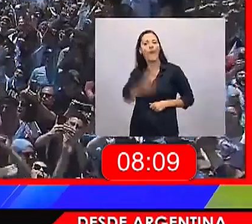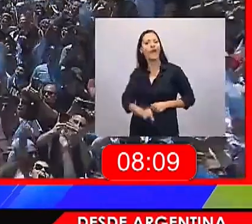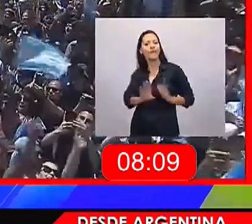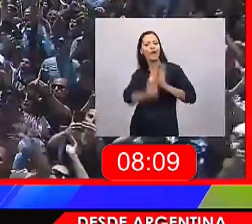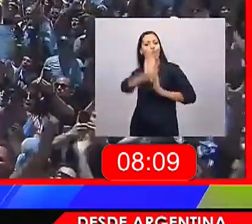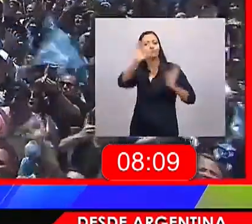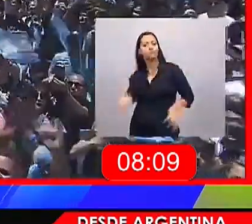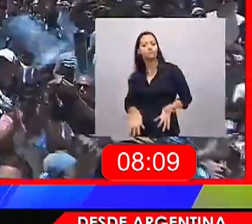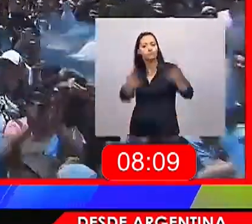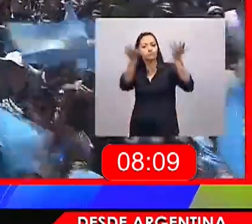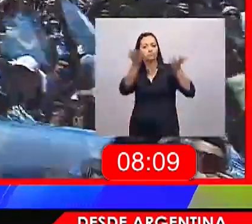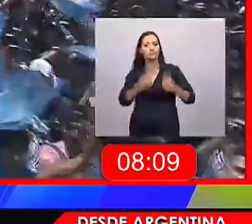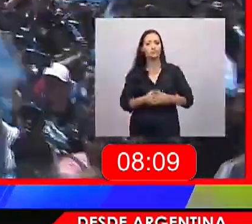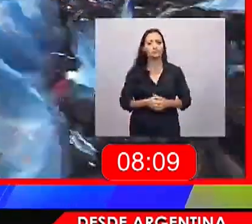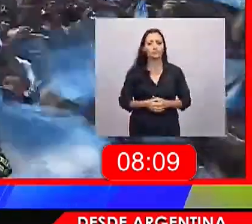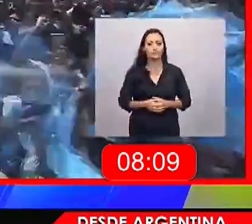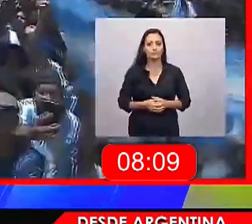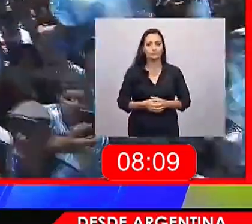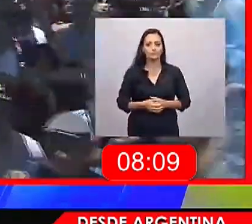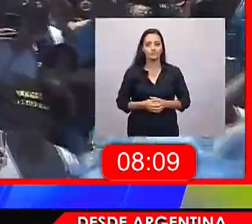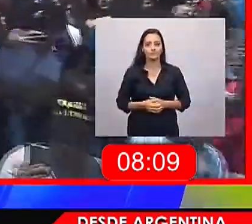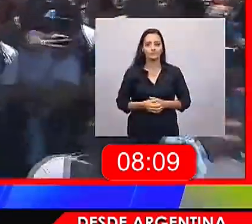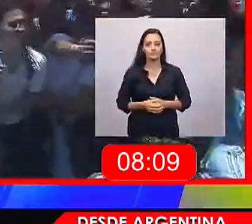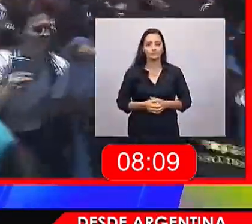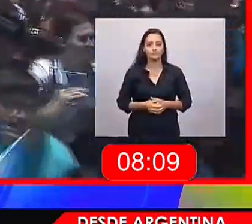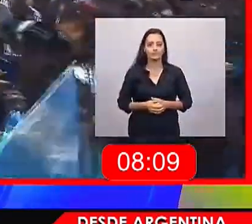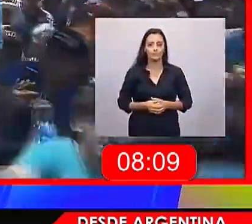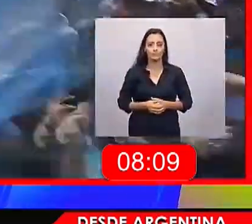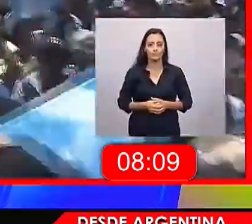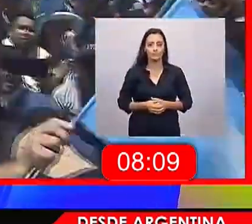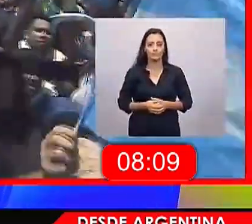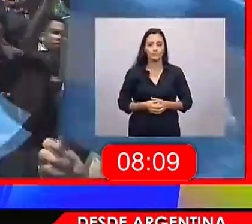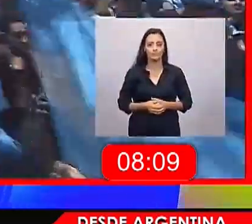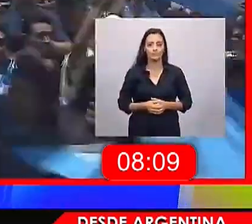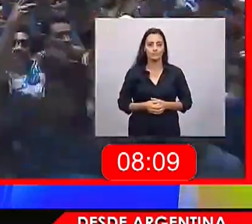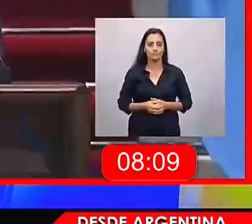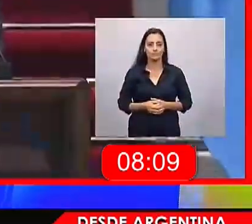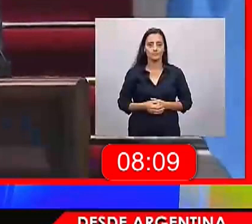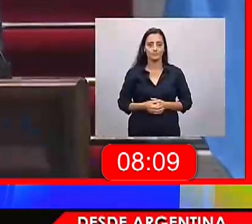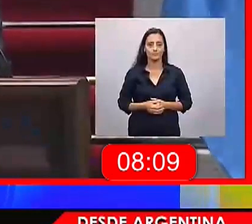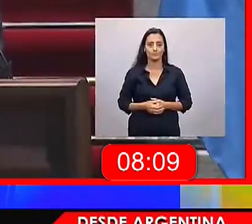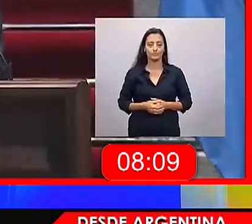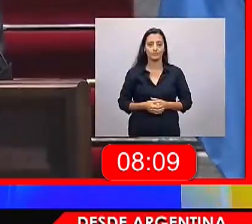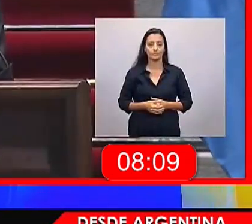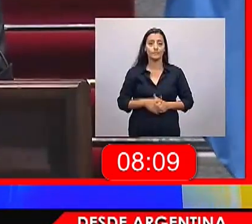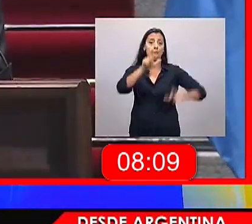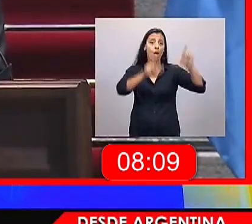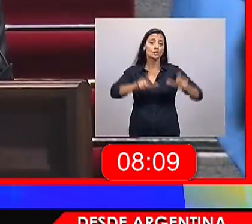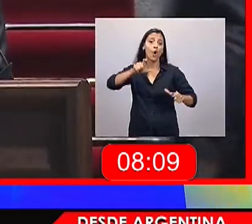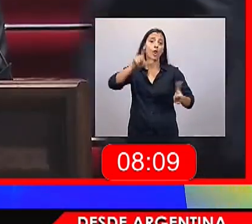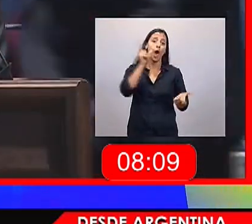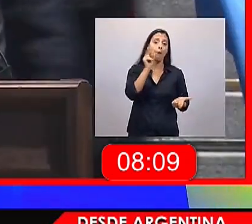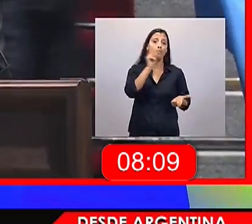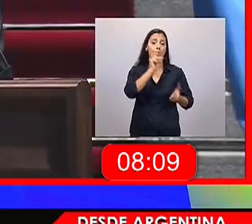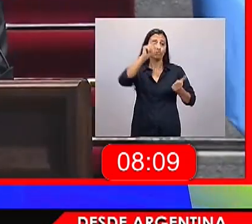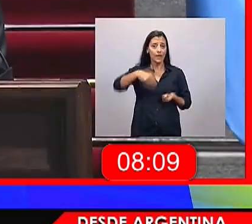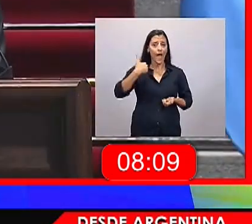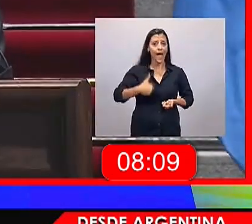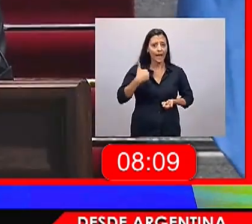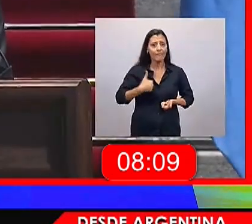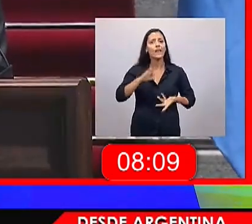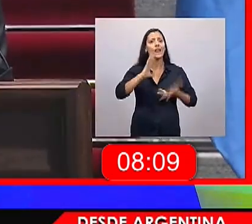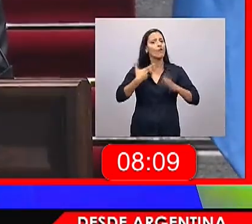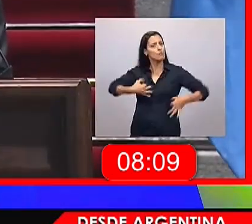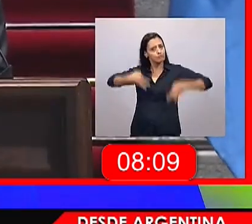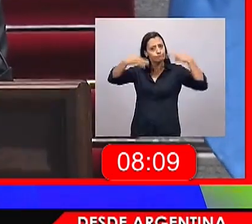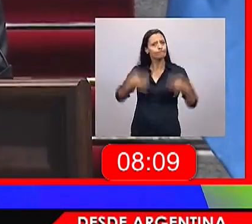carpeta, en agenda, el costo social que pueden tener algunas medidas, y precisamente si hay ajuste en la mayor parte